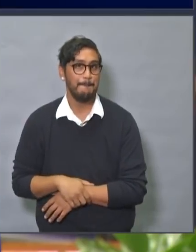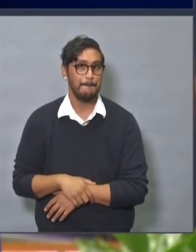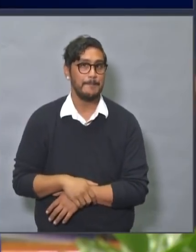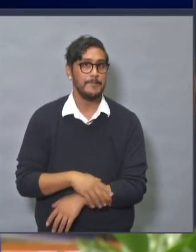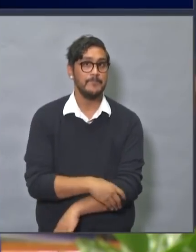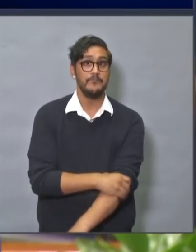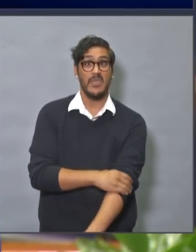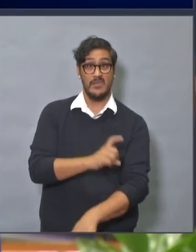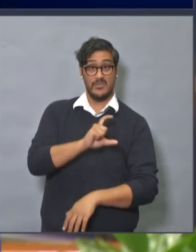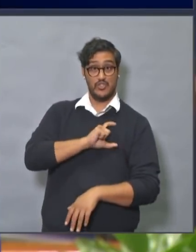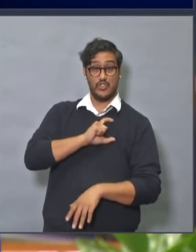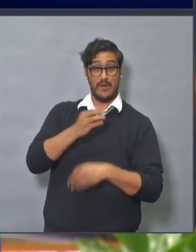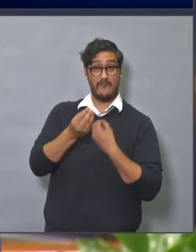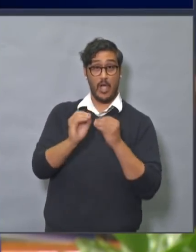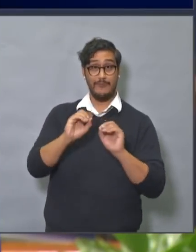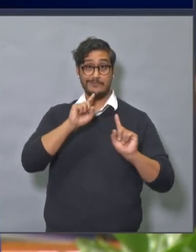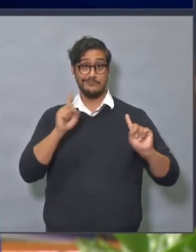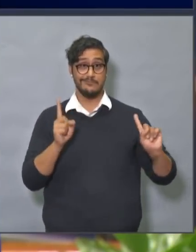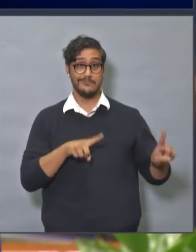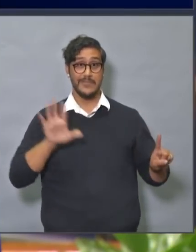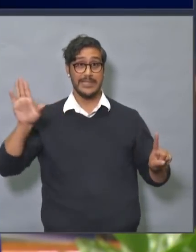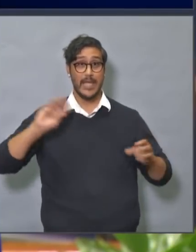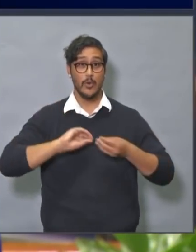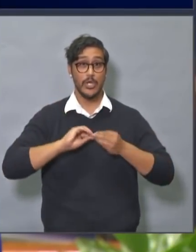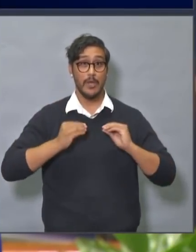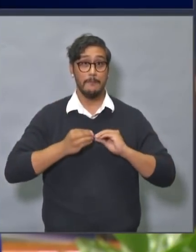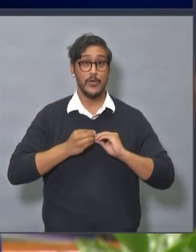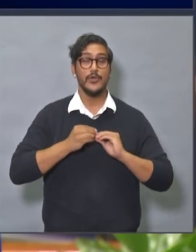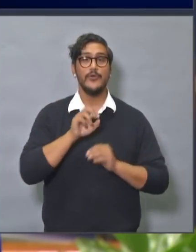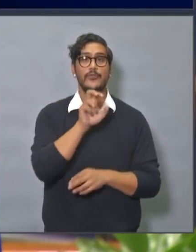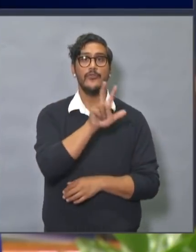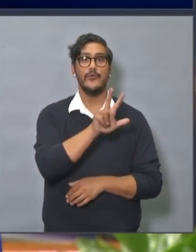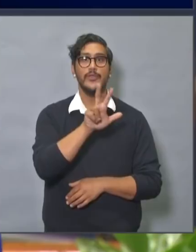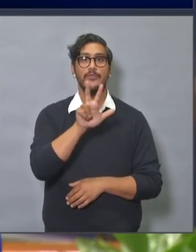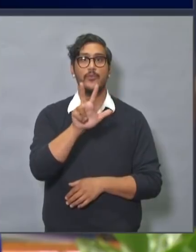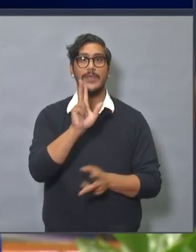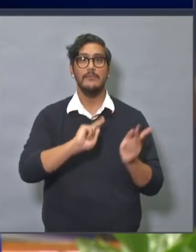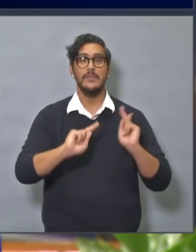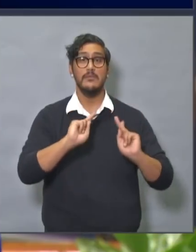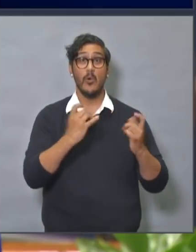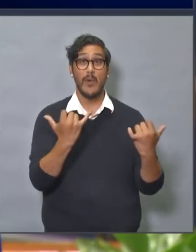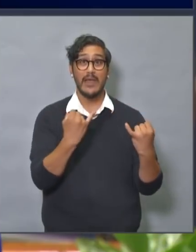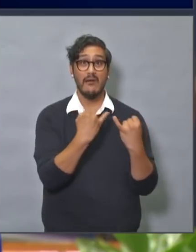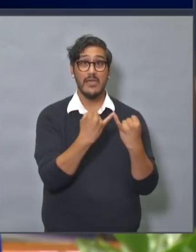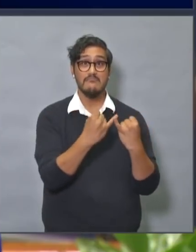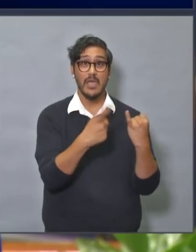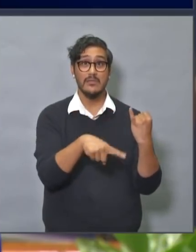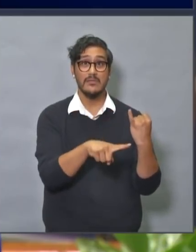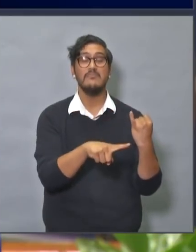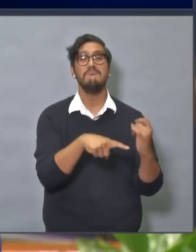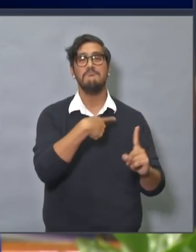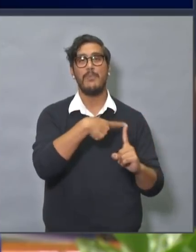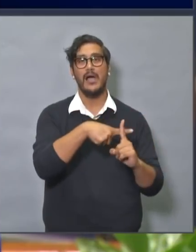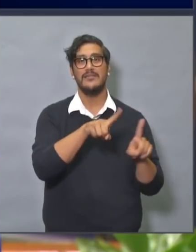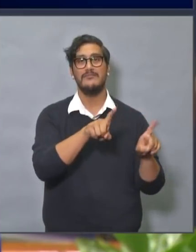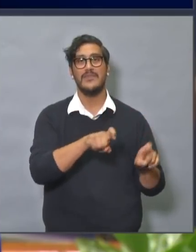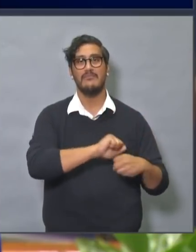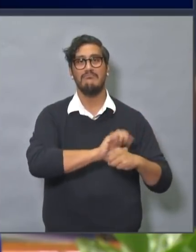oficina del alguacil reporta sobre sus instalaciones que 33 personas encarceladas dieron resultados